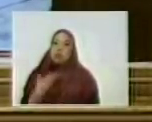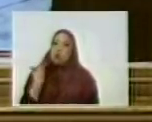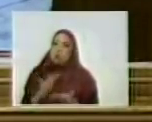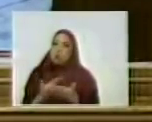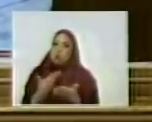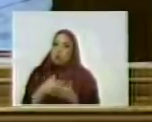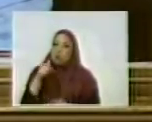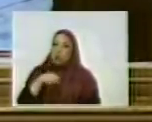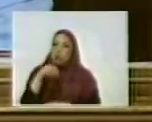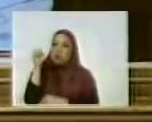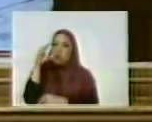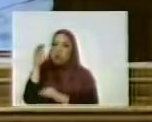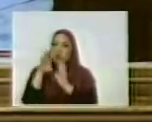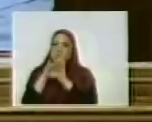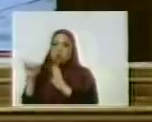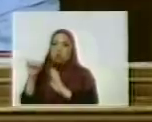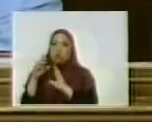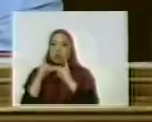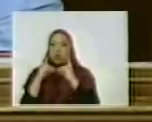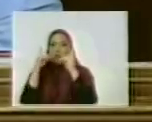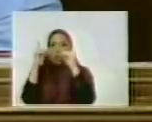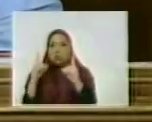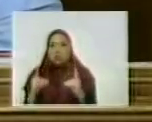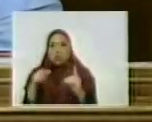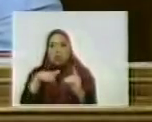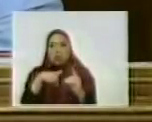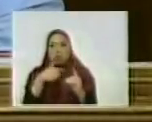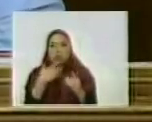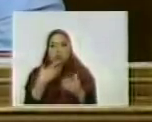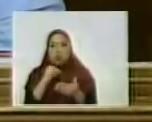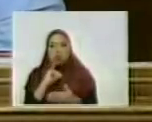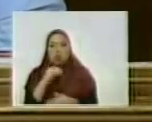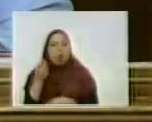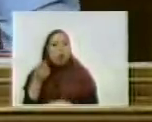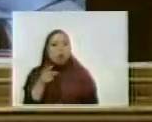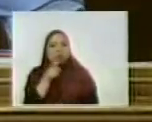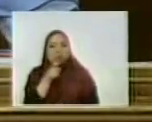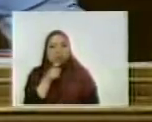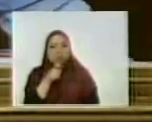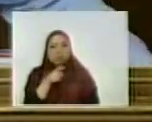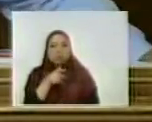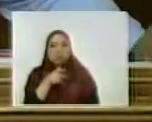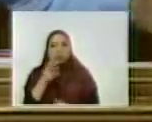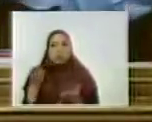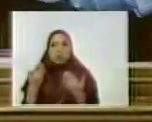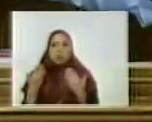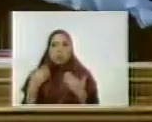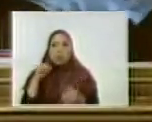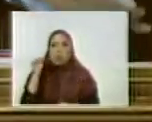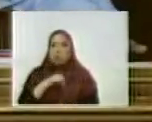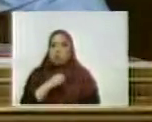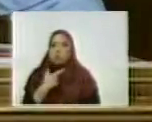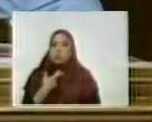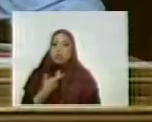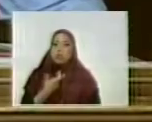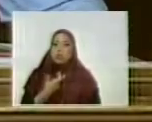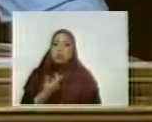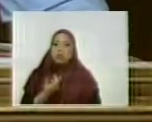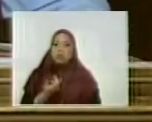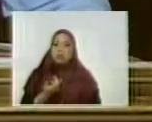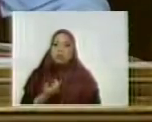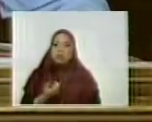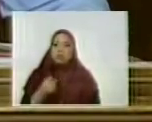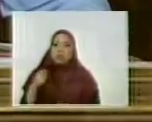asamblea que sea designado, ¿ah? La moción de urgencia sea aprobada, propongo pues, me tienen